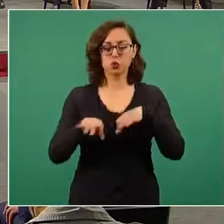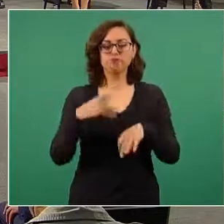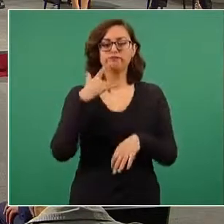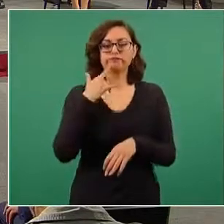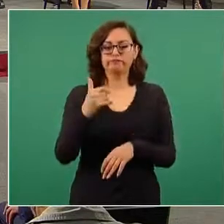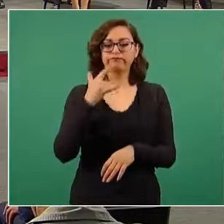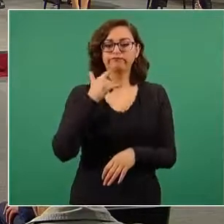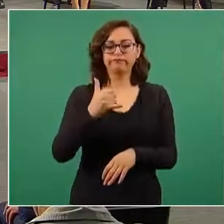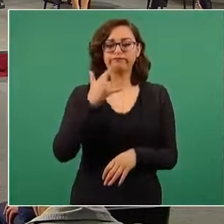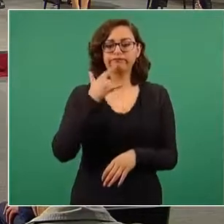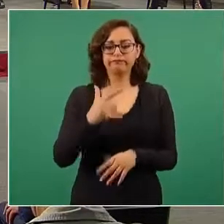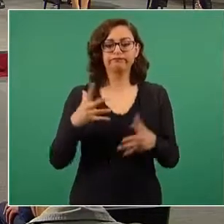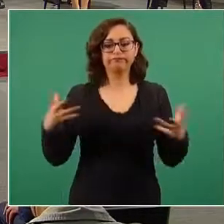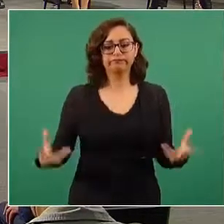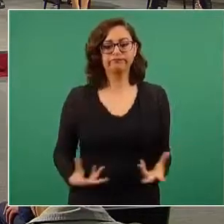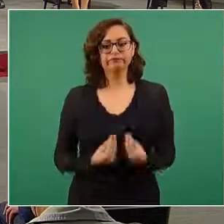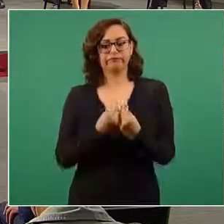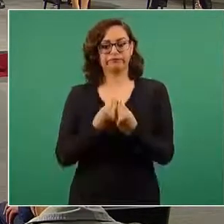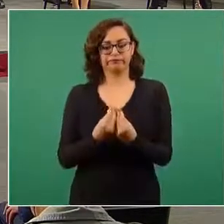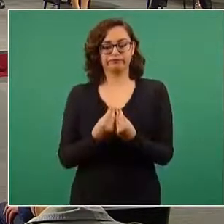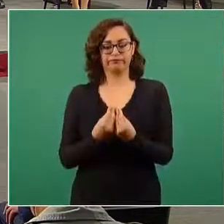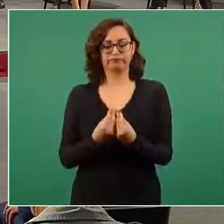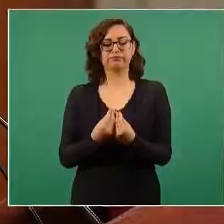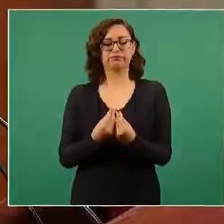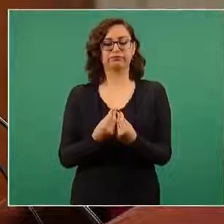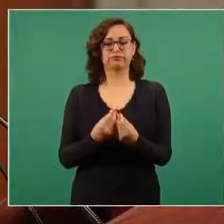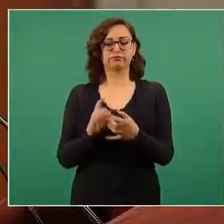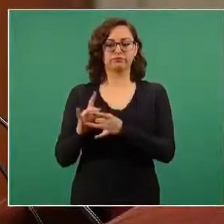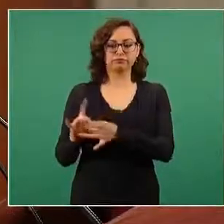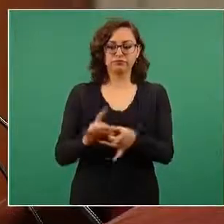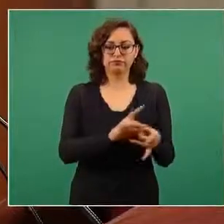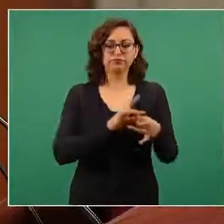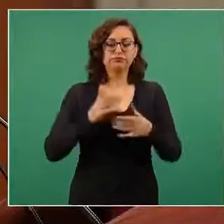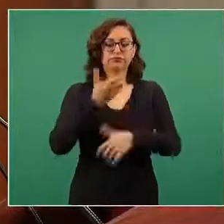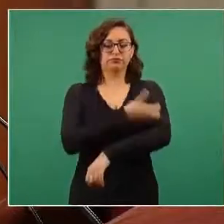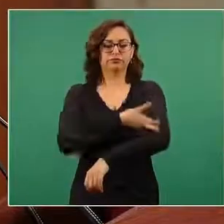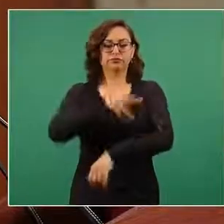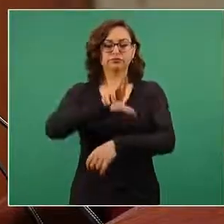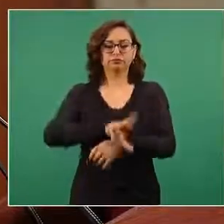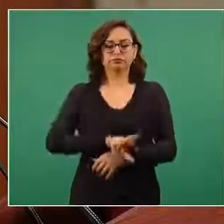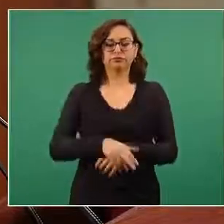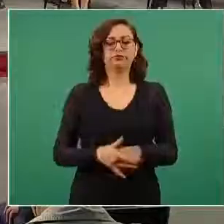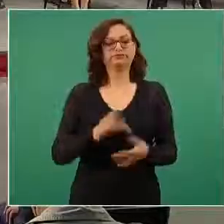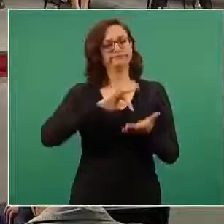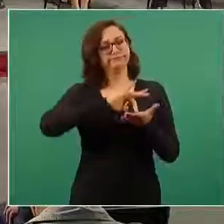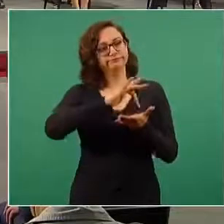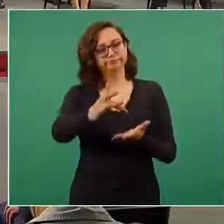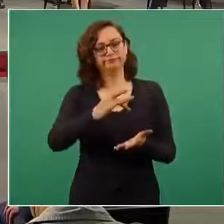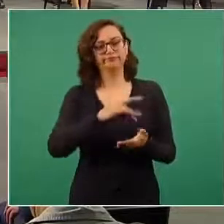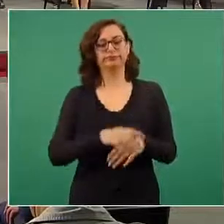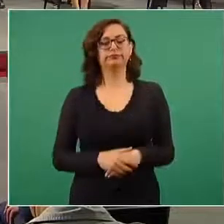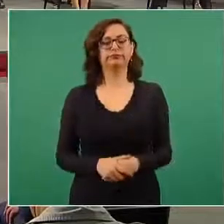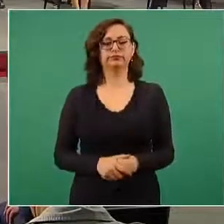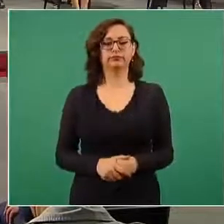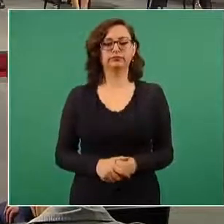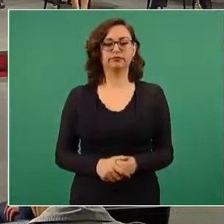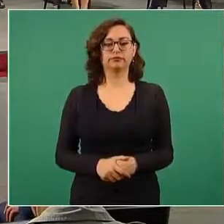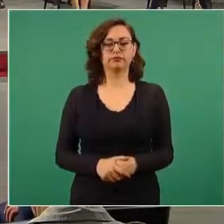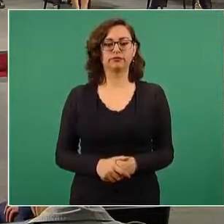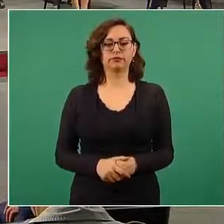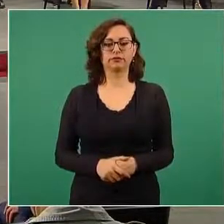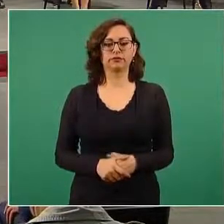haciendo en conjunto, de manera coordinada. Muchas gracias. Te agradezco.